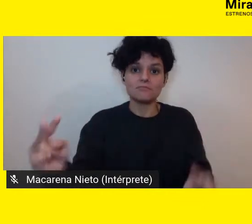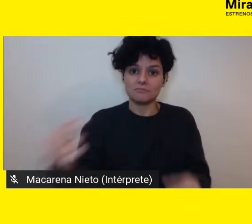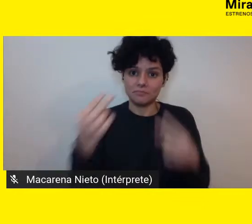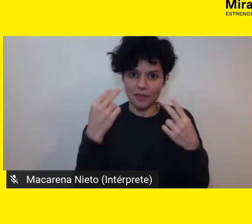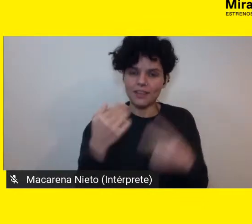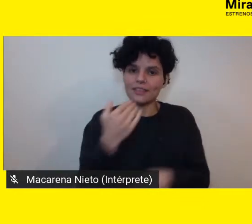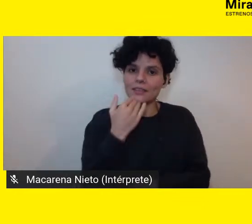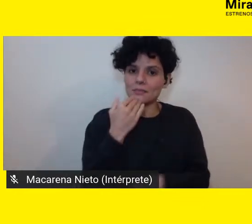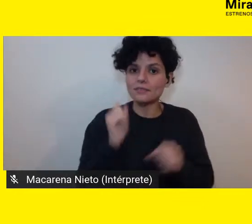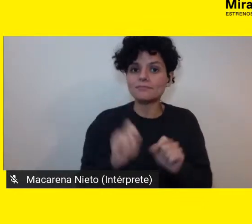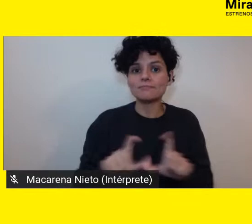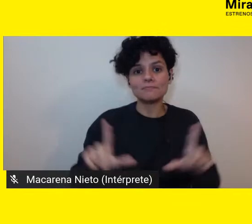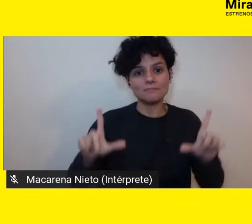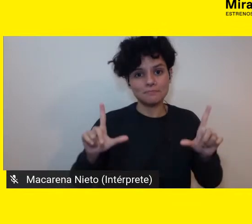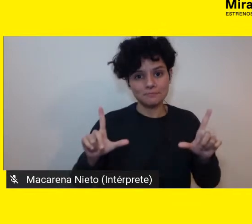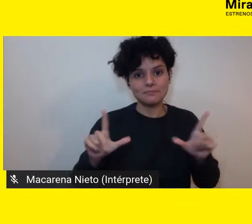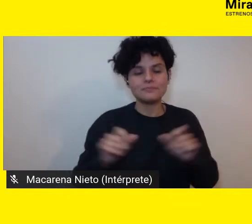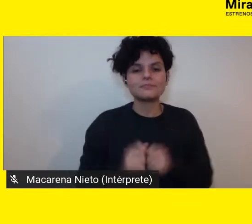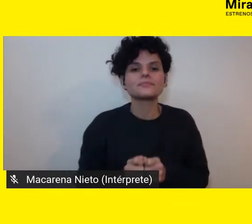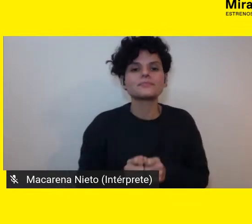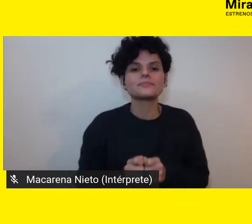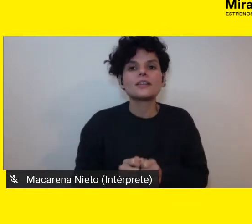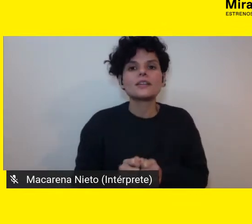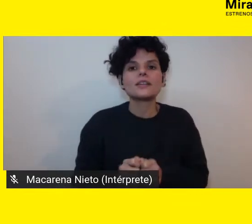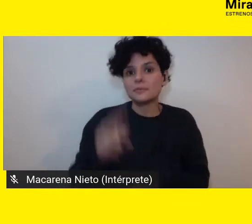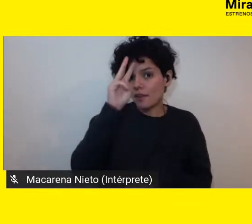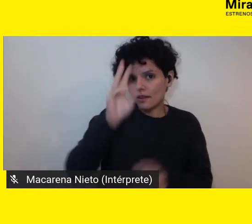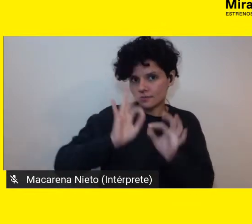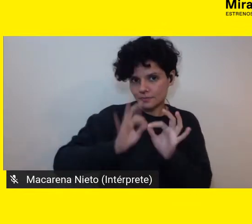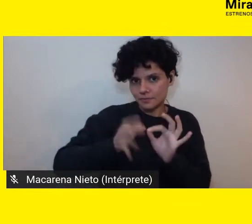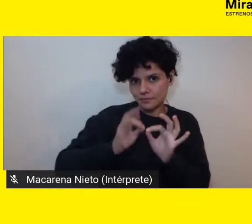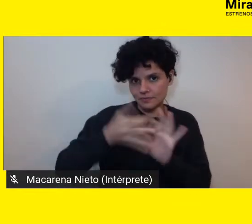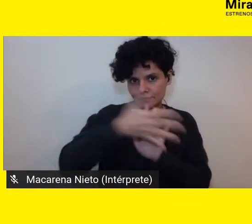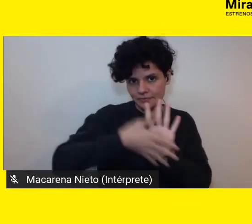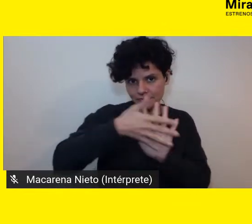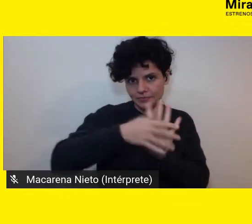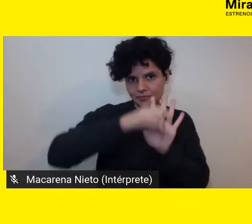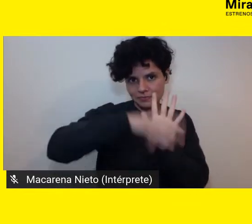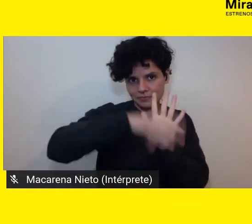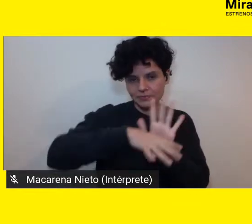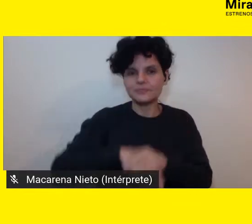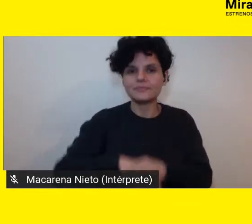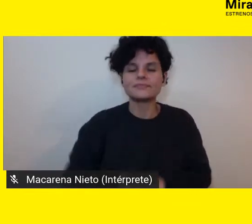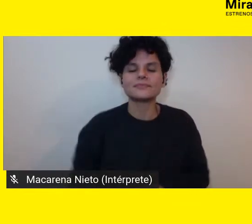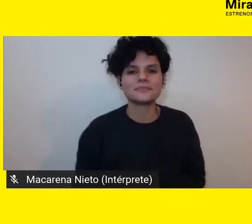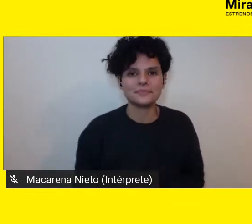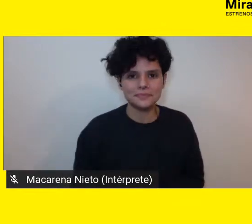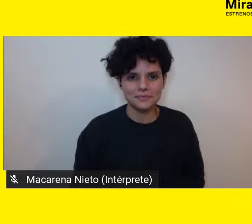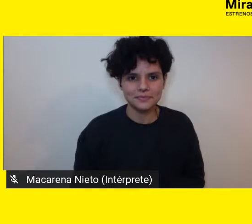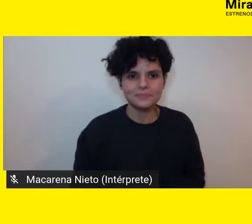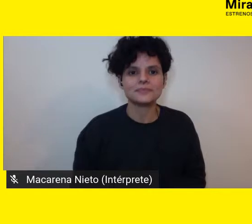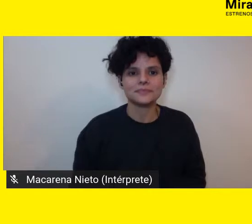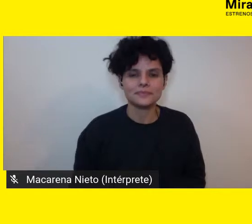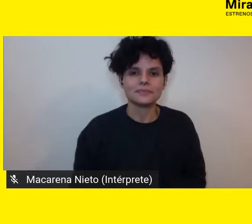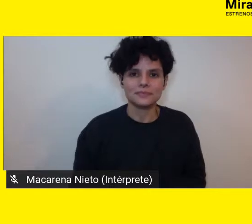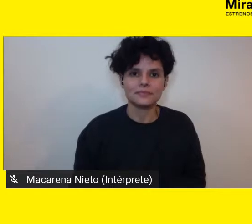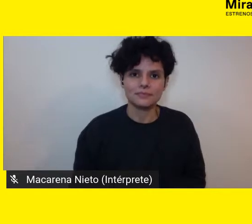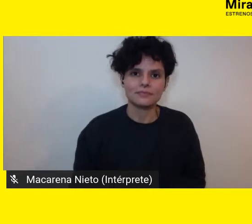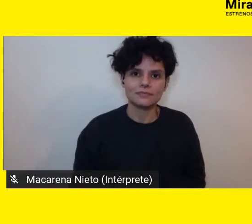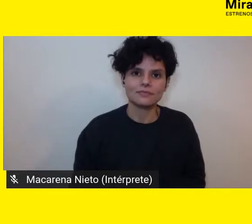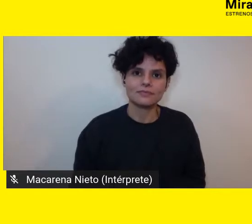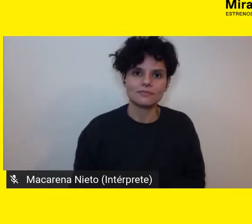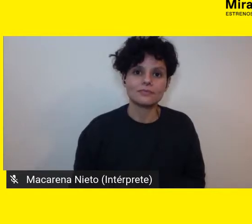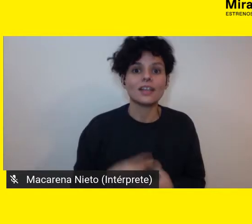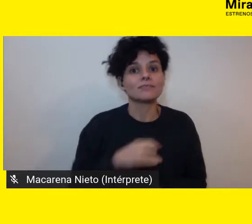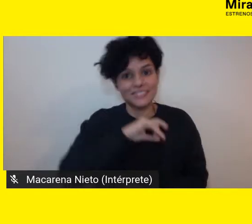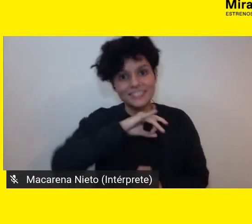en pantalla. Ella es intérprete en lengua de señas, chilena, por cierto.